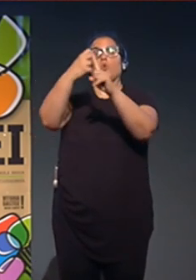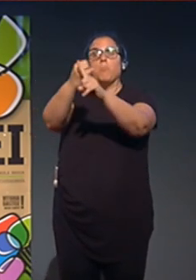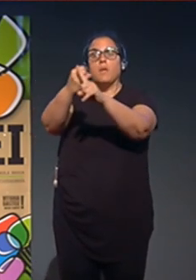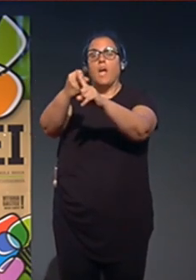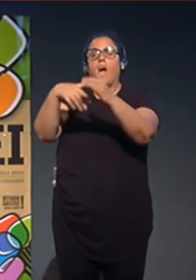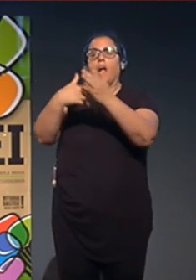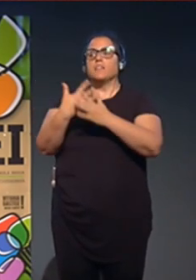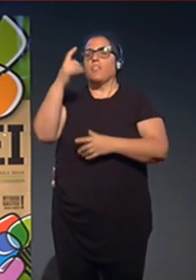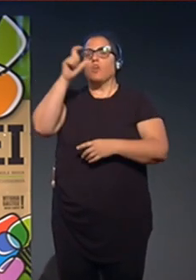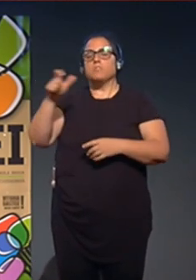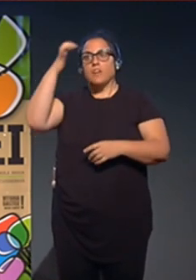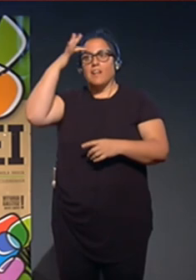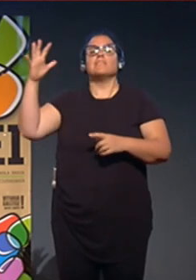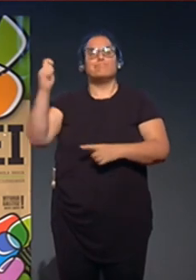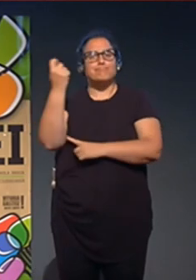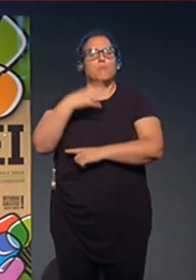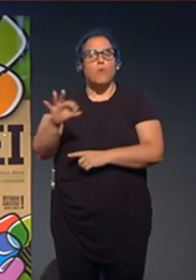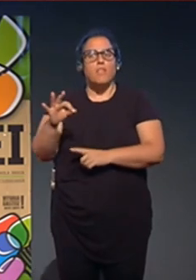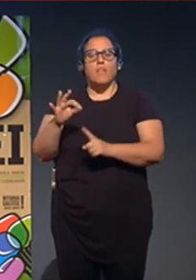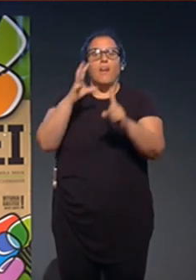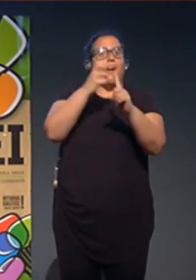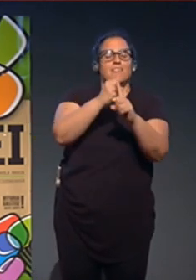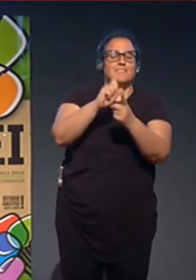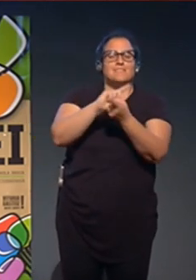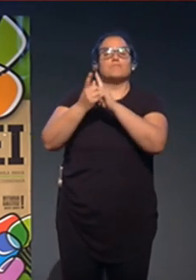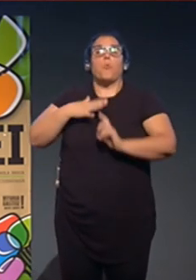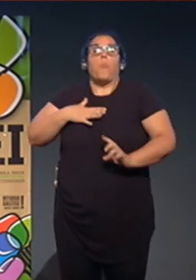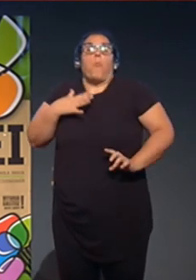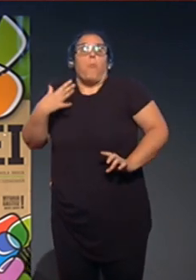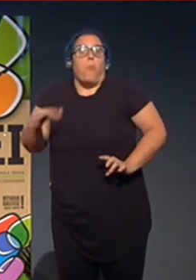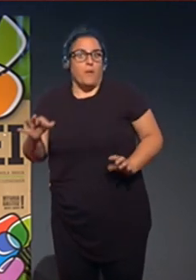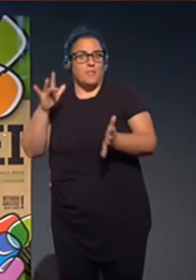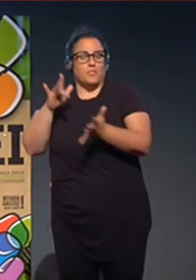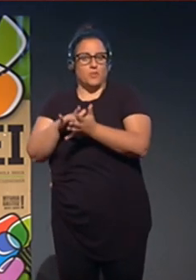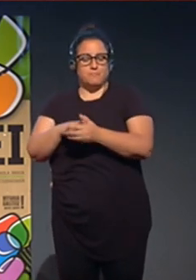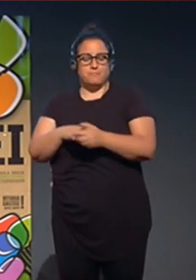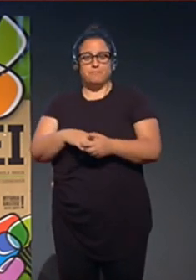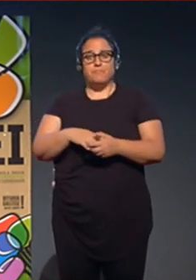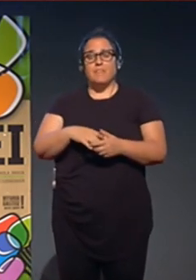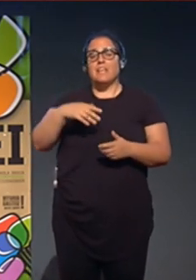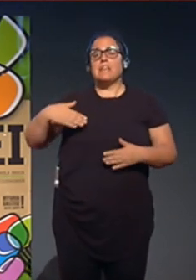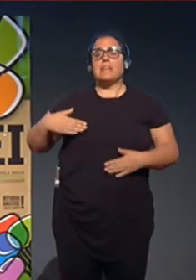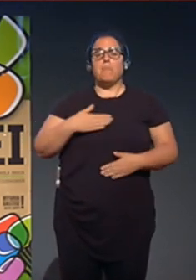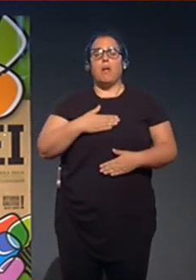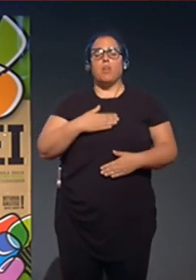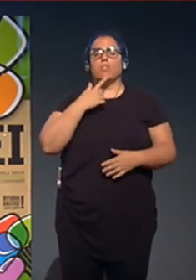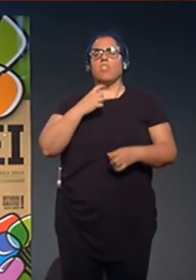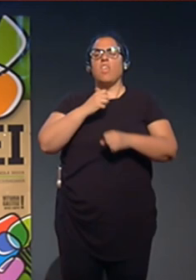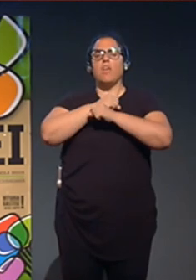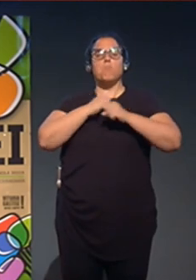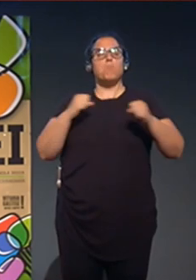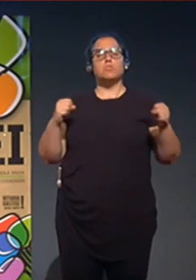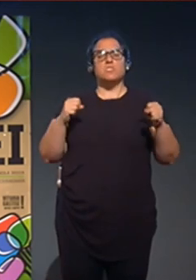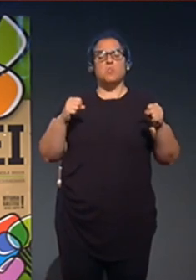personas piensan que es posible a partir de ese momento Es una posibilidad y dice Napoleón que imposible es la palabra